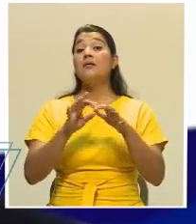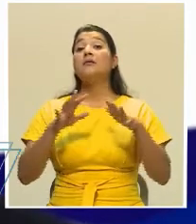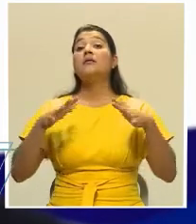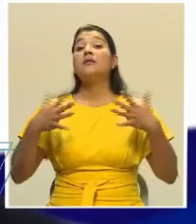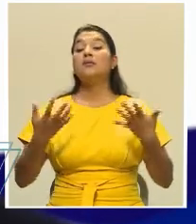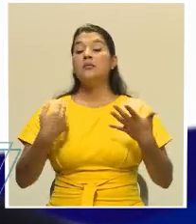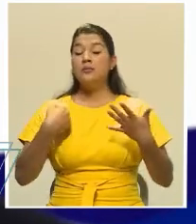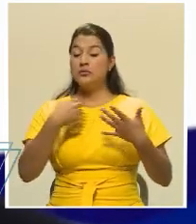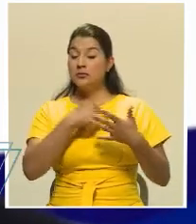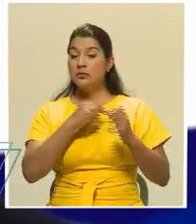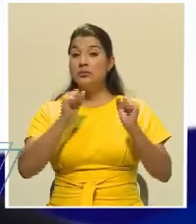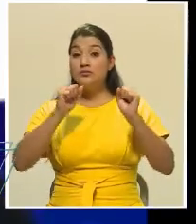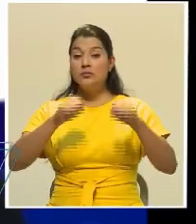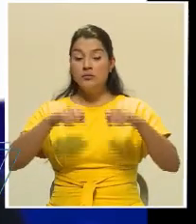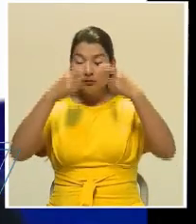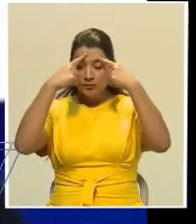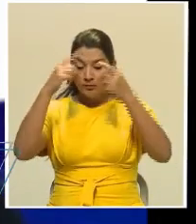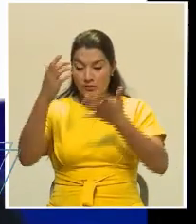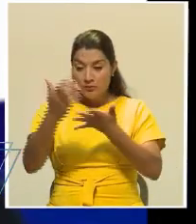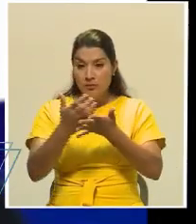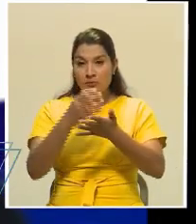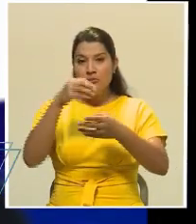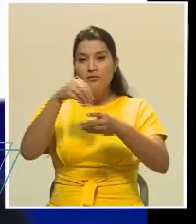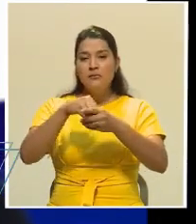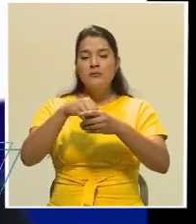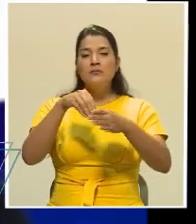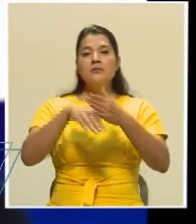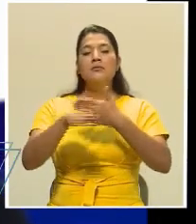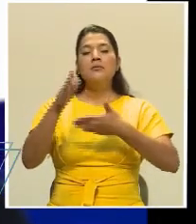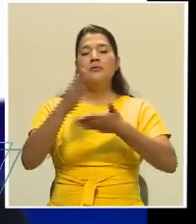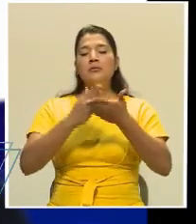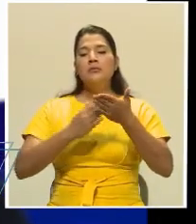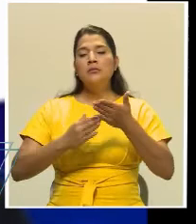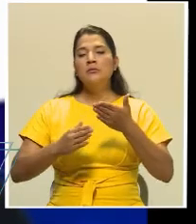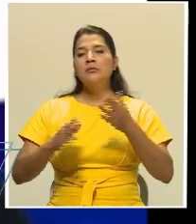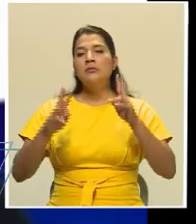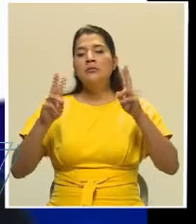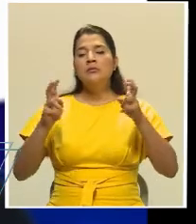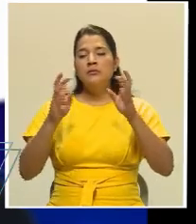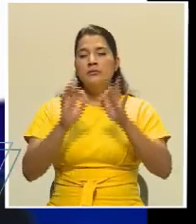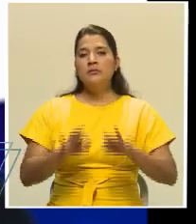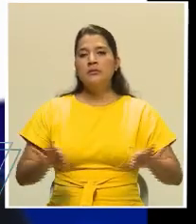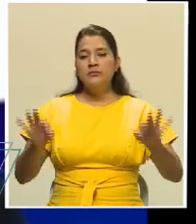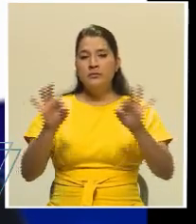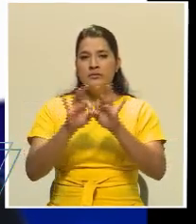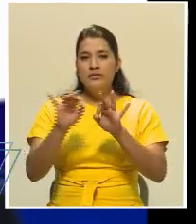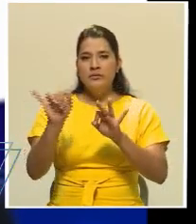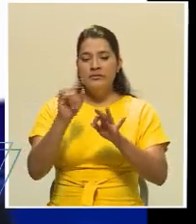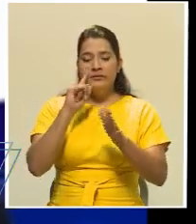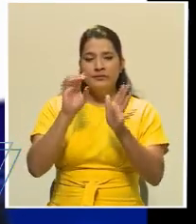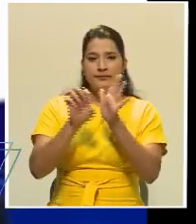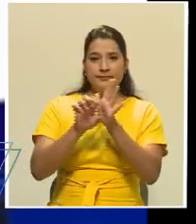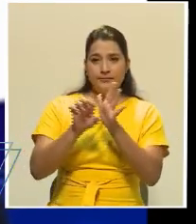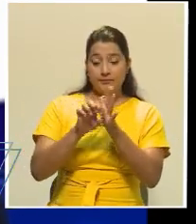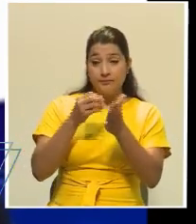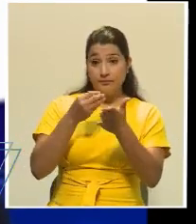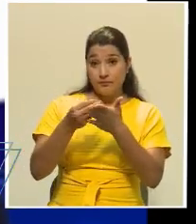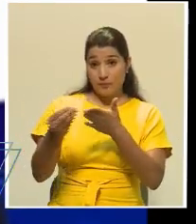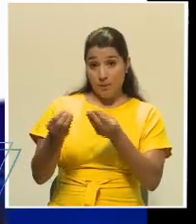podemos generar ahorro en algunos grandes temas de este país, como por ejemplo en las compras